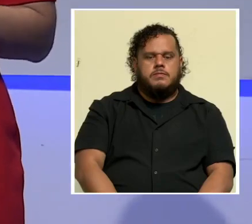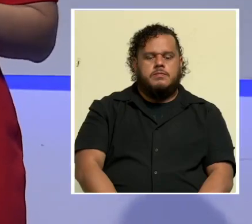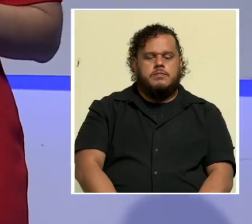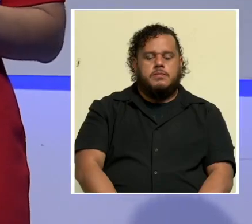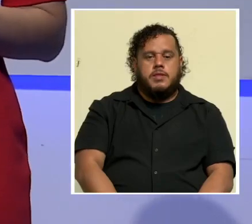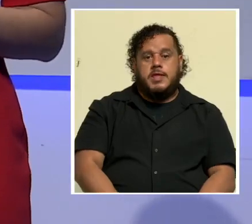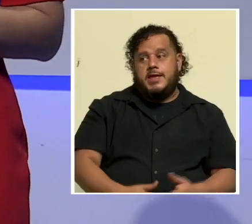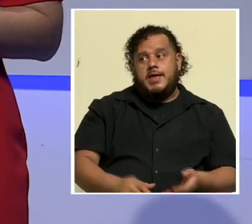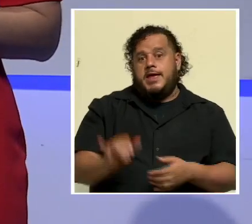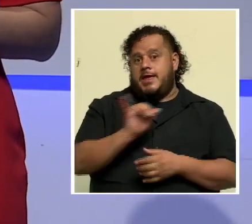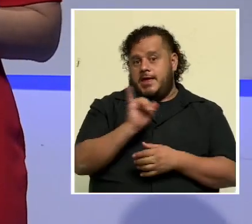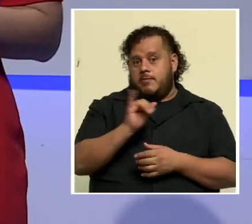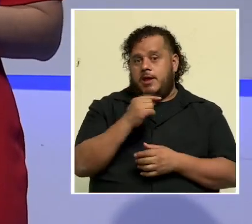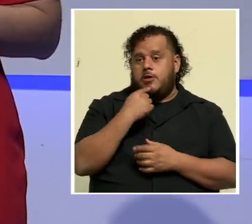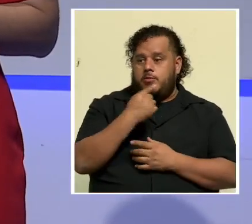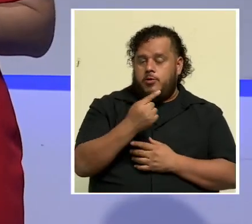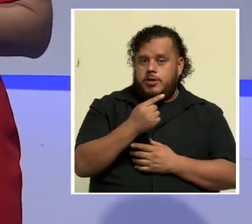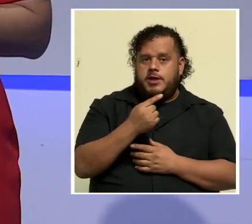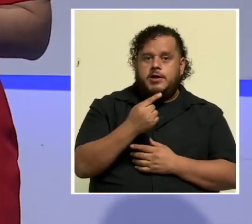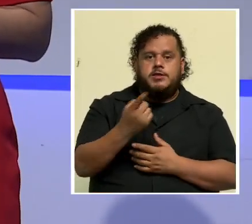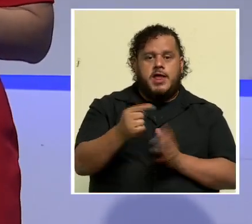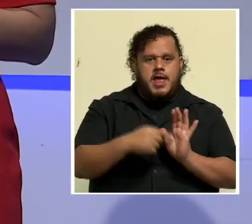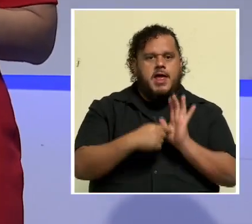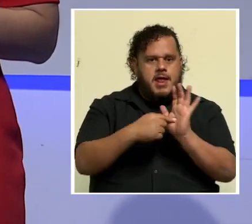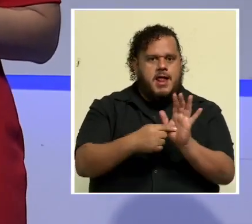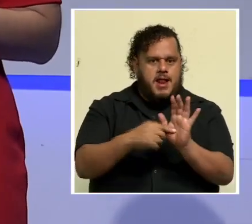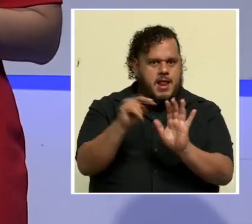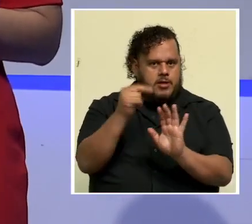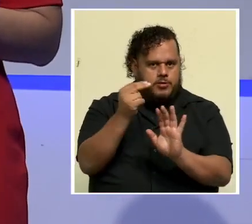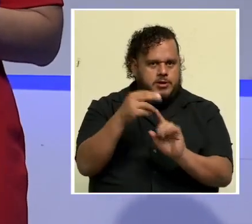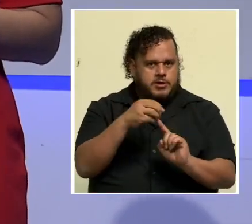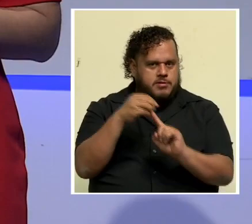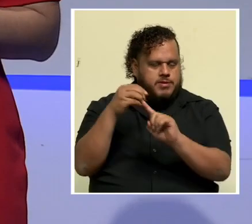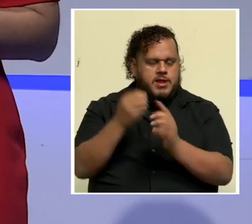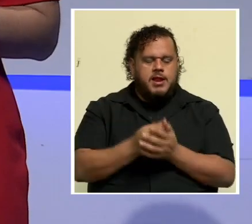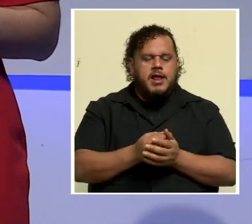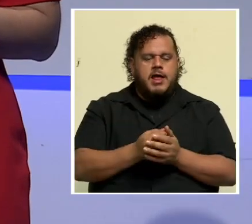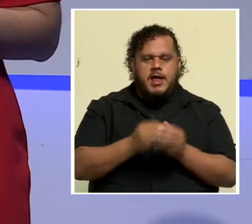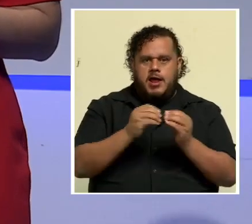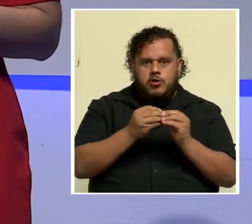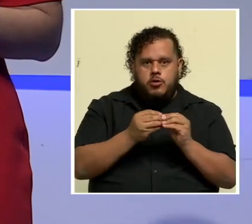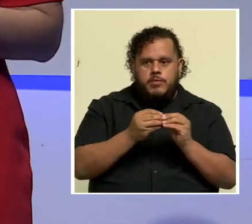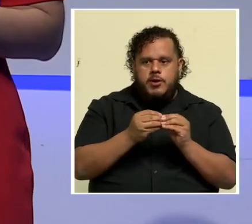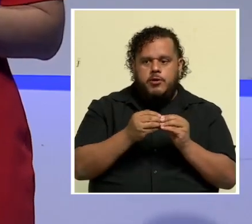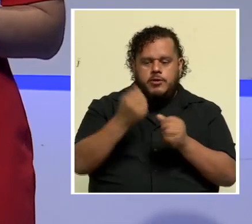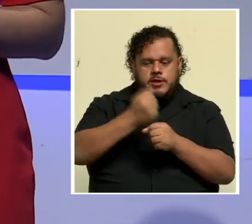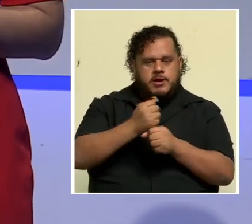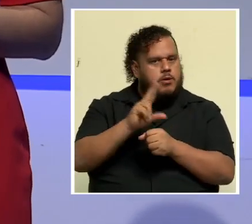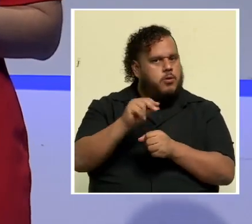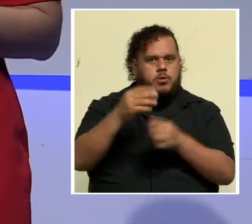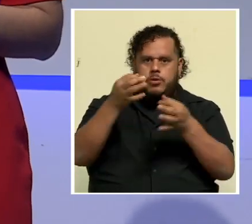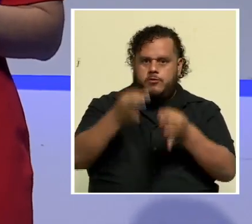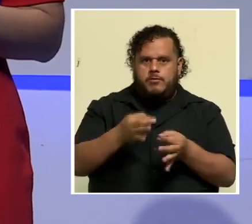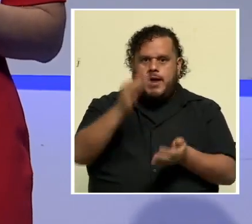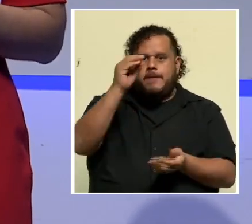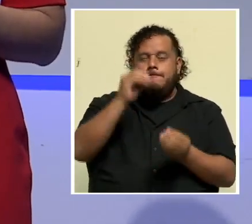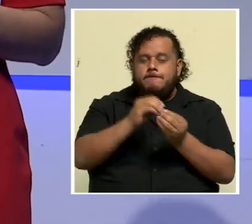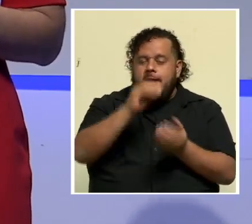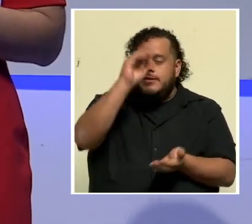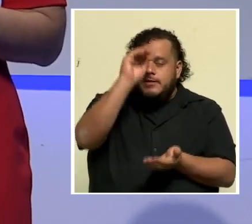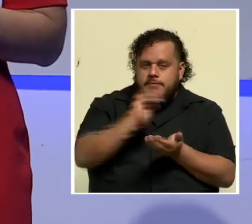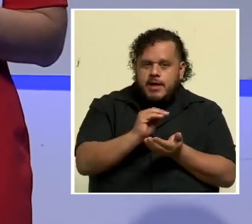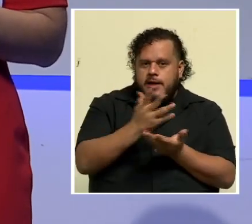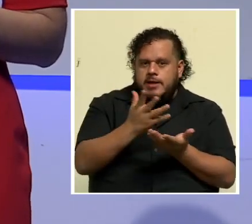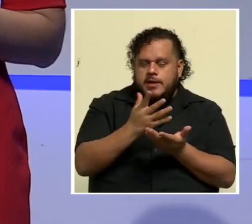Y es que, tal y como lo señalamos en el reportaje, la cifra de empleo informal más baja de los últimos años se registró en